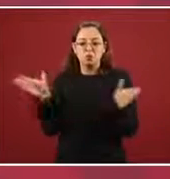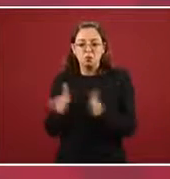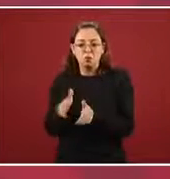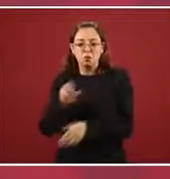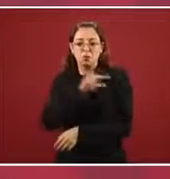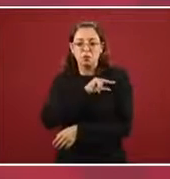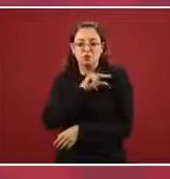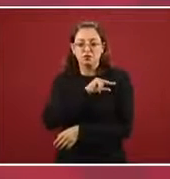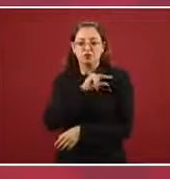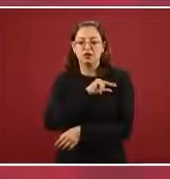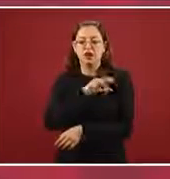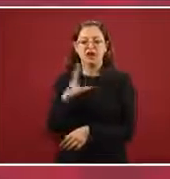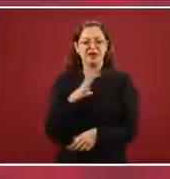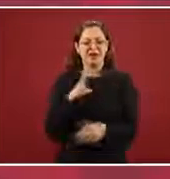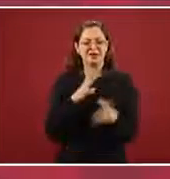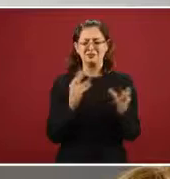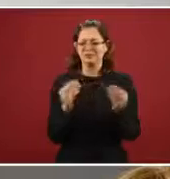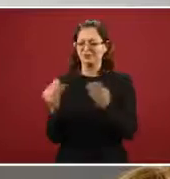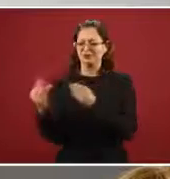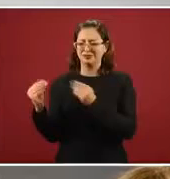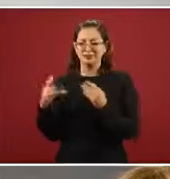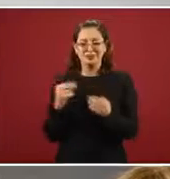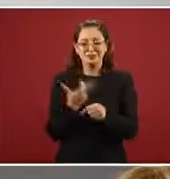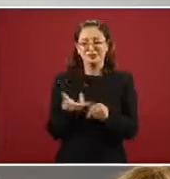particulares. Hay muchos consultorios, no quiero